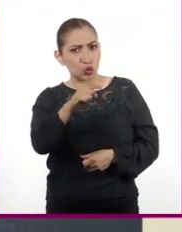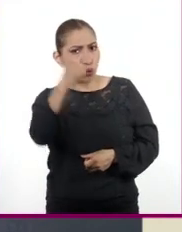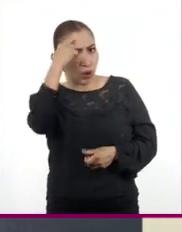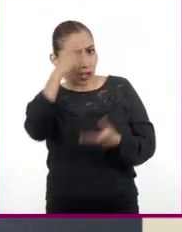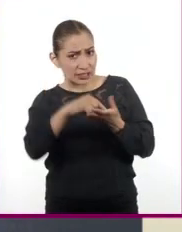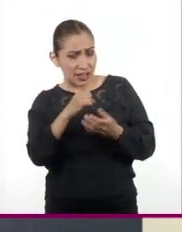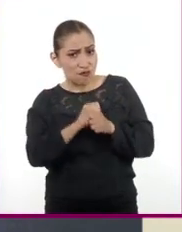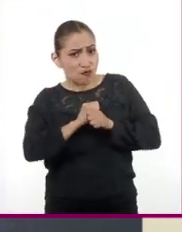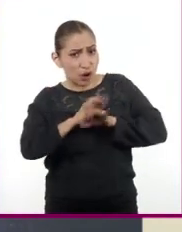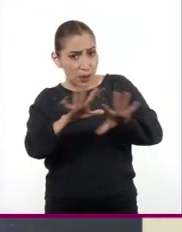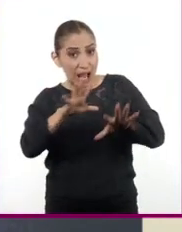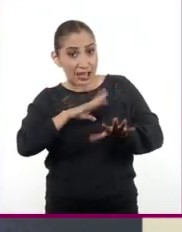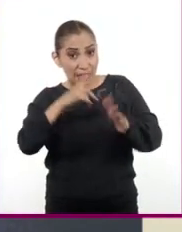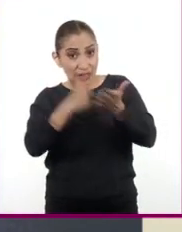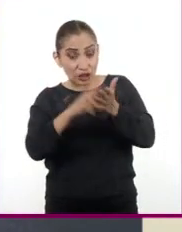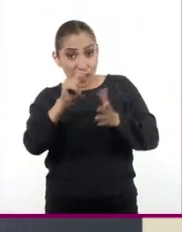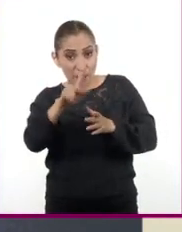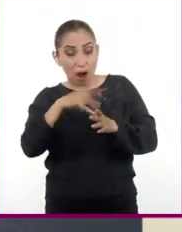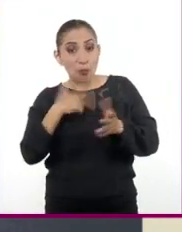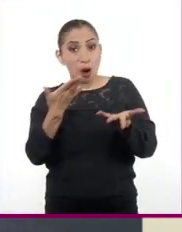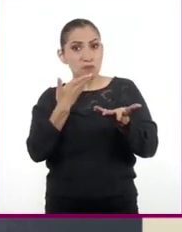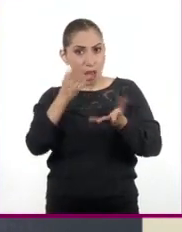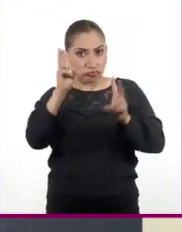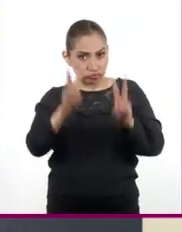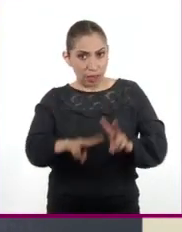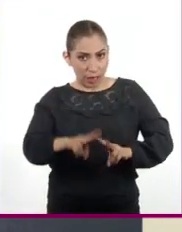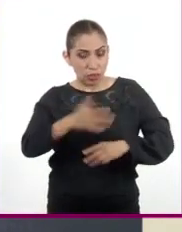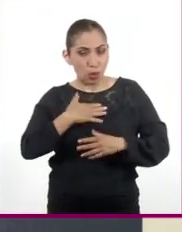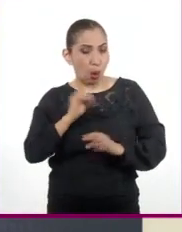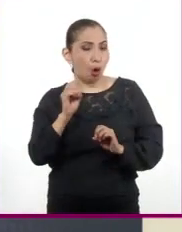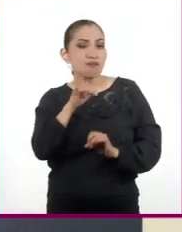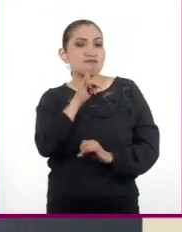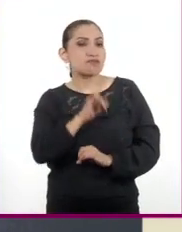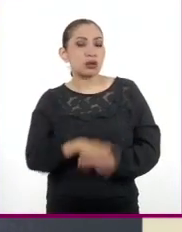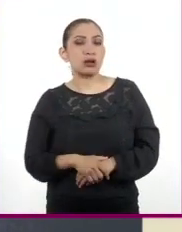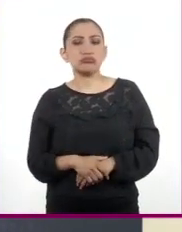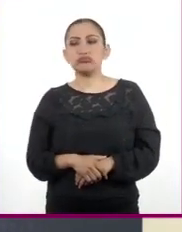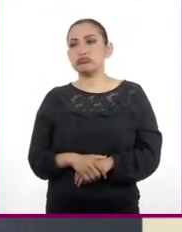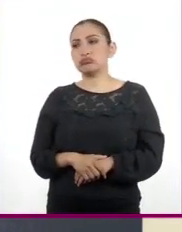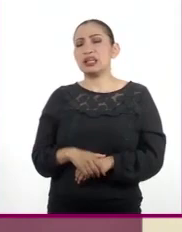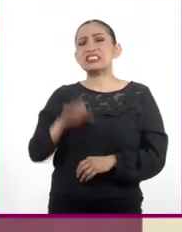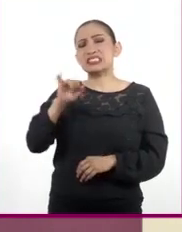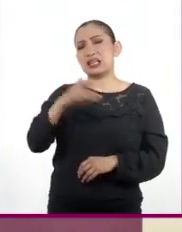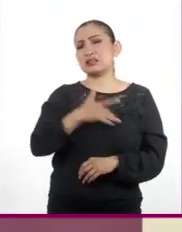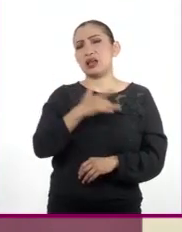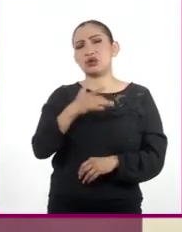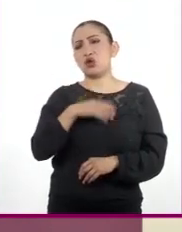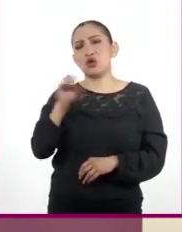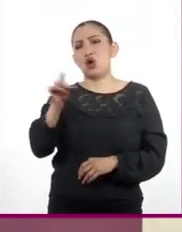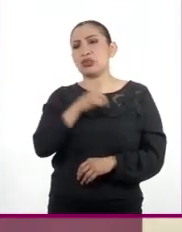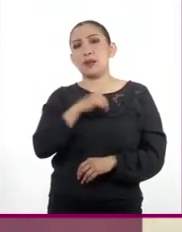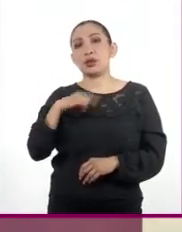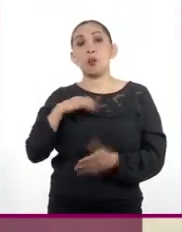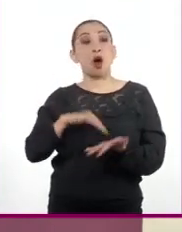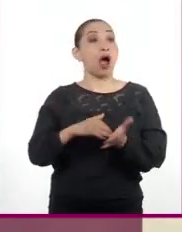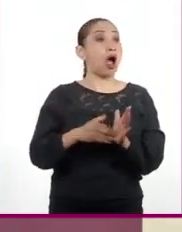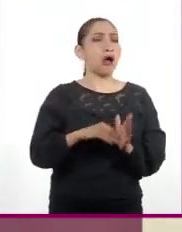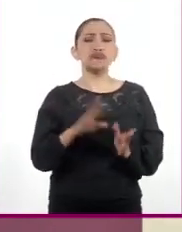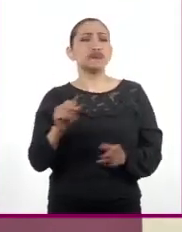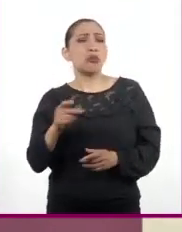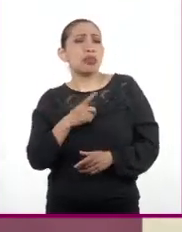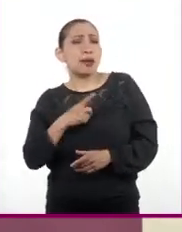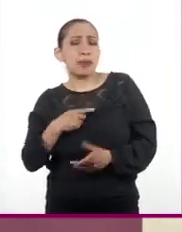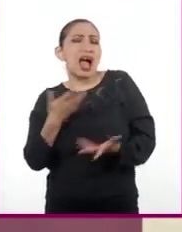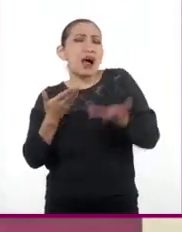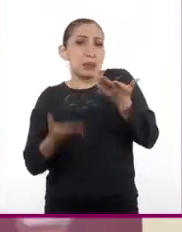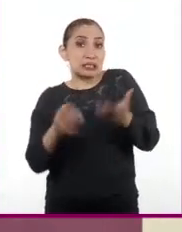que la información que se transmite está manejada con veracidad? Pues sí, porque siento que no tienen por qué cubrirla. Porque, bueno,